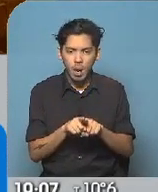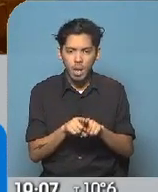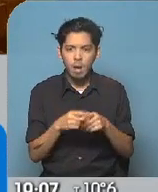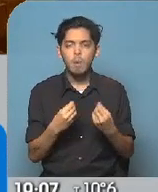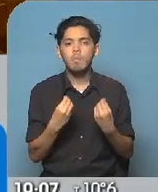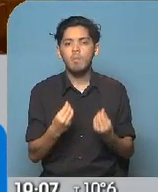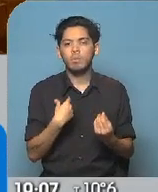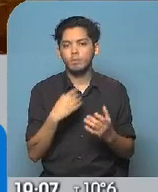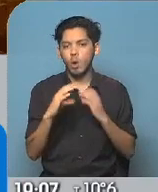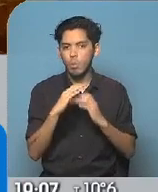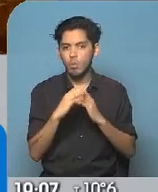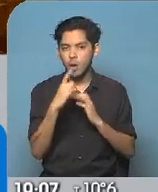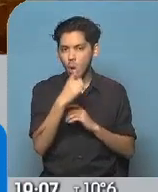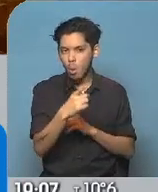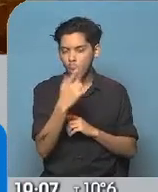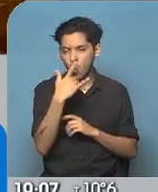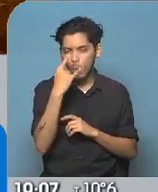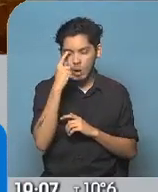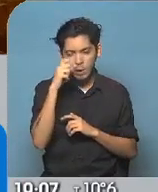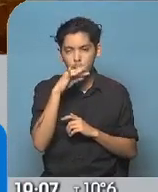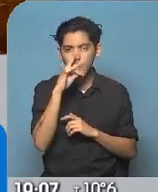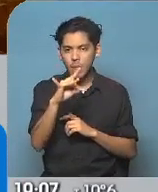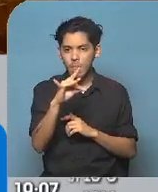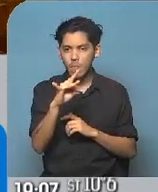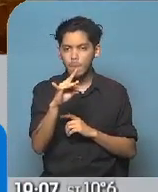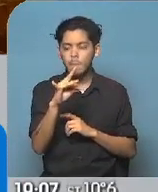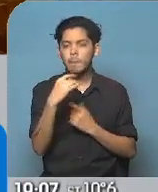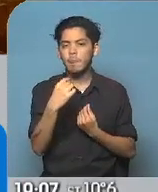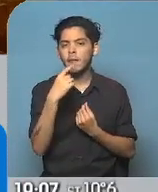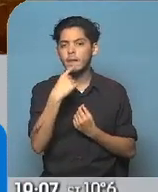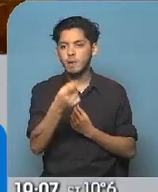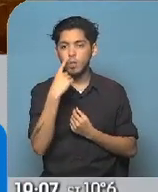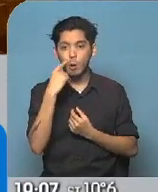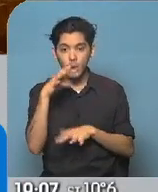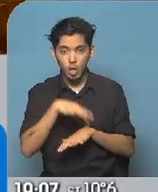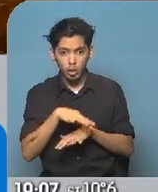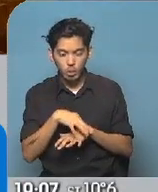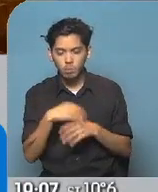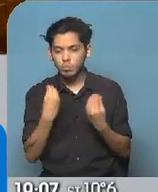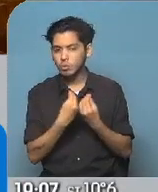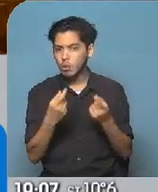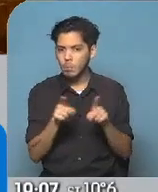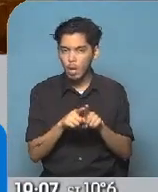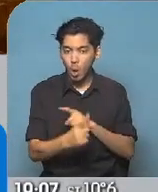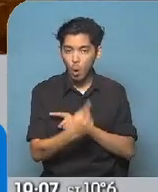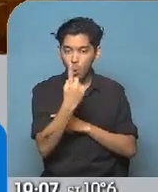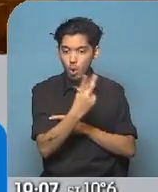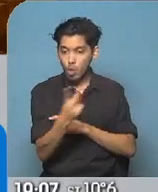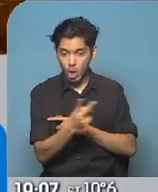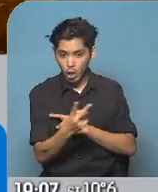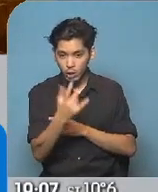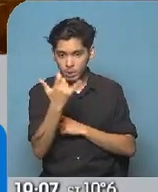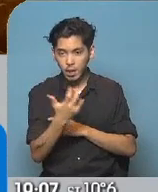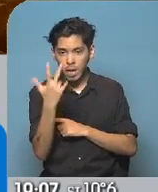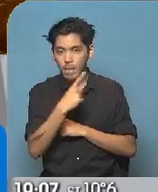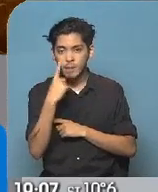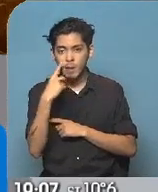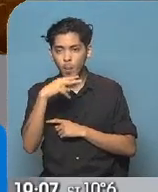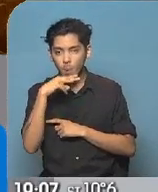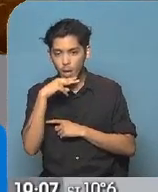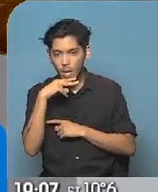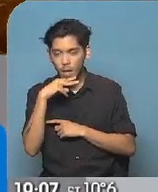de la fundación huésped que lo que dijo albino genera discriminación porque muchas parejas donde uno de los dos tiene h y ve